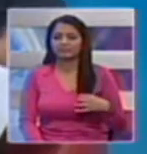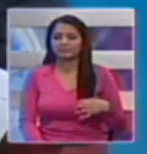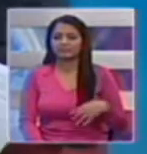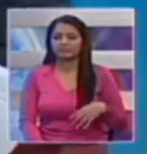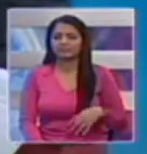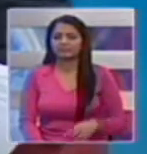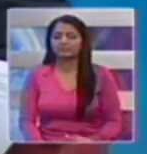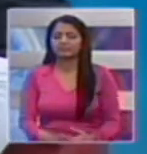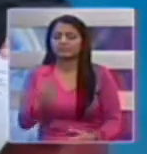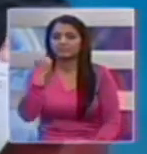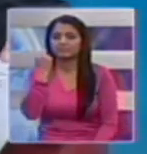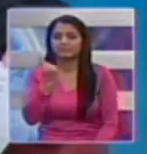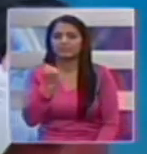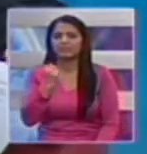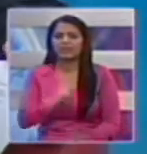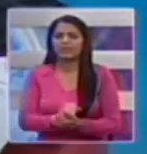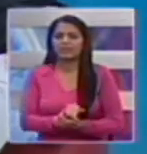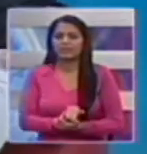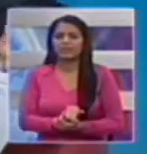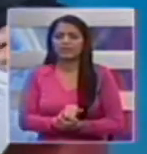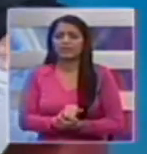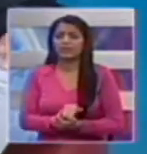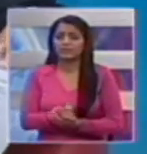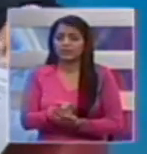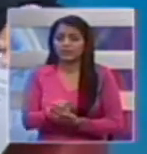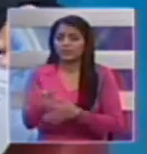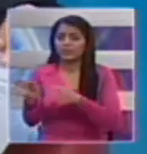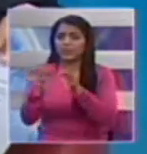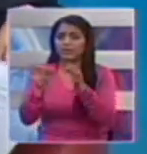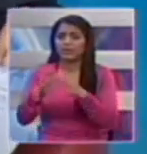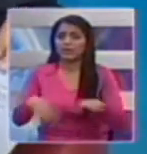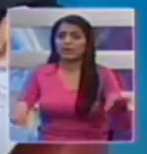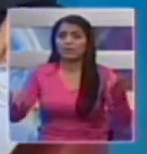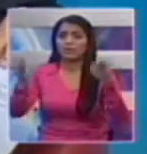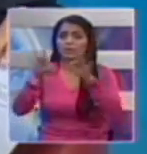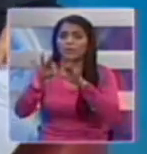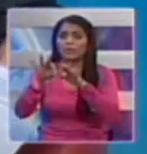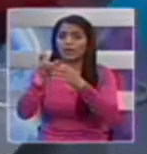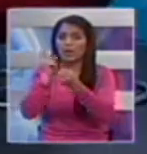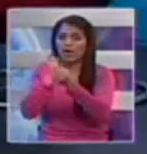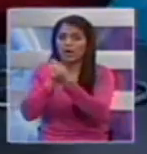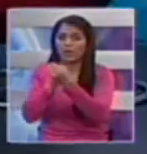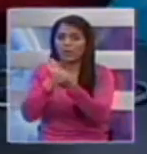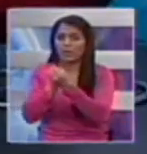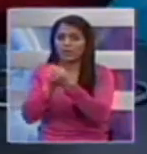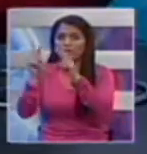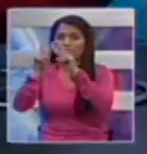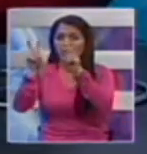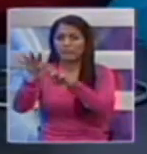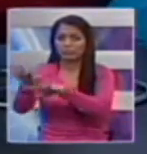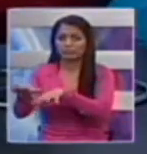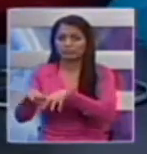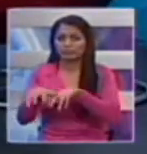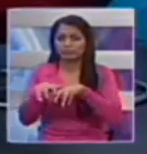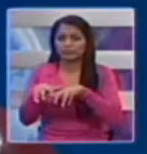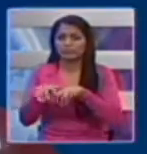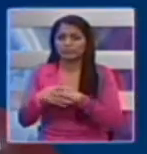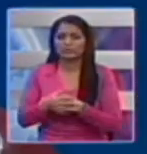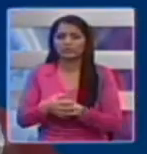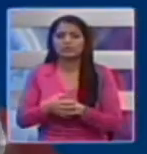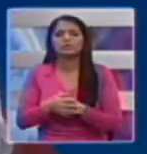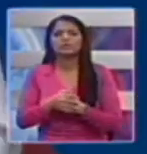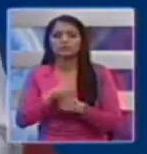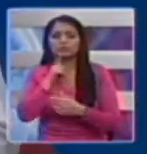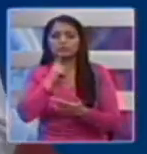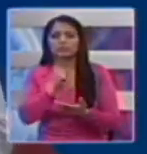plantea, básicamente ha señalado en su momento que hay que invertir mucho en la agroindustria. Bueno, nosotros pensamos que en el campo está